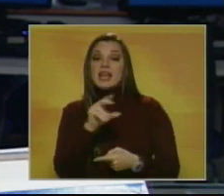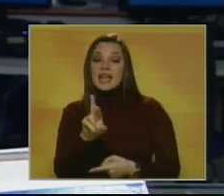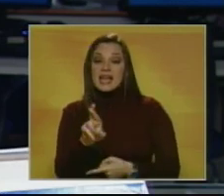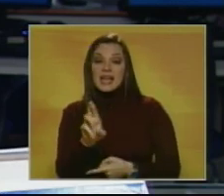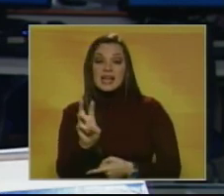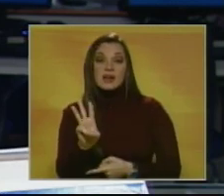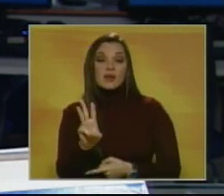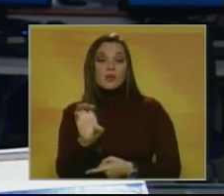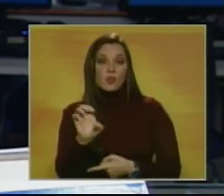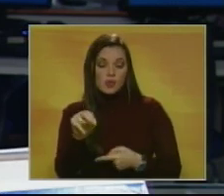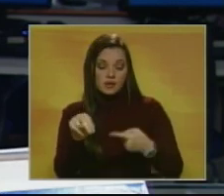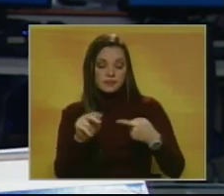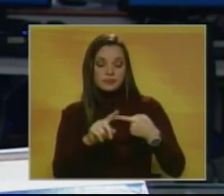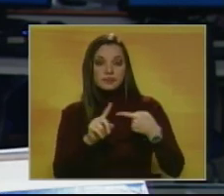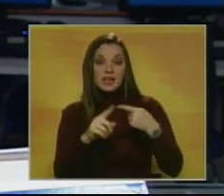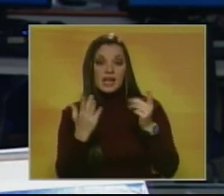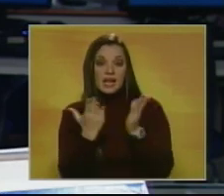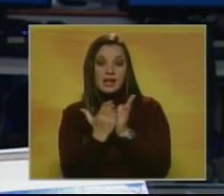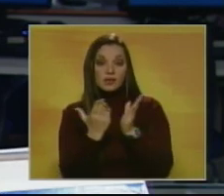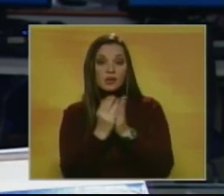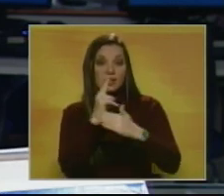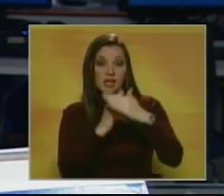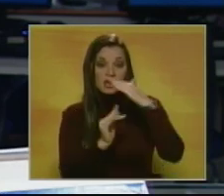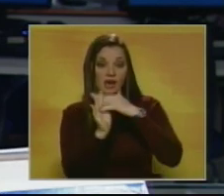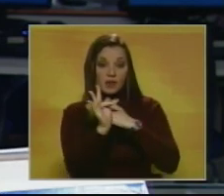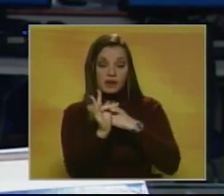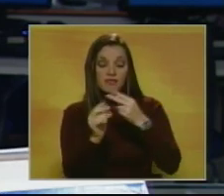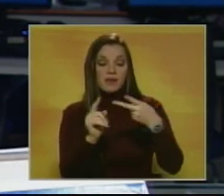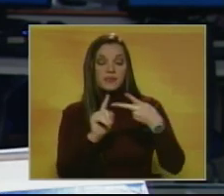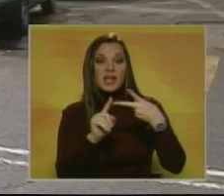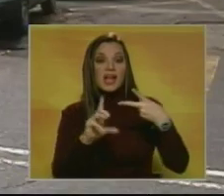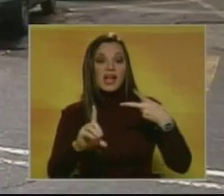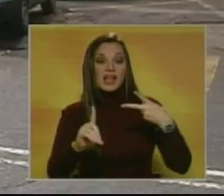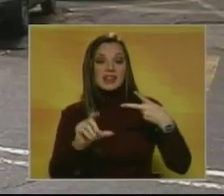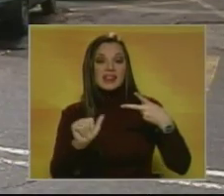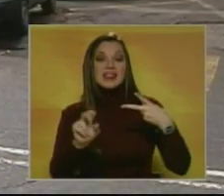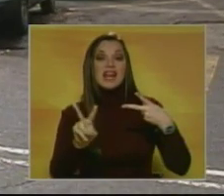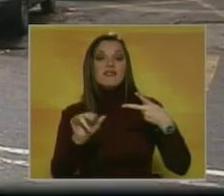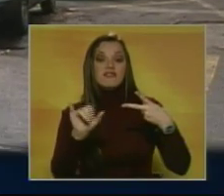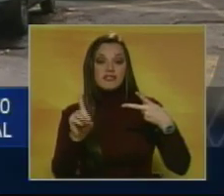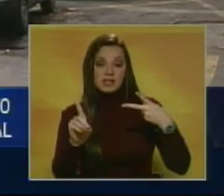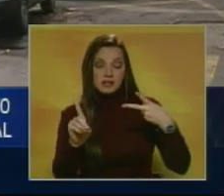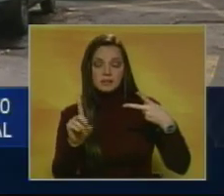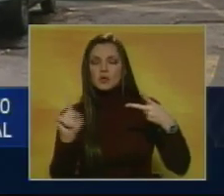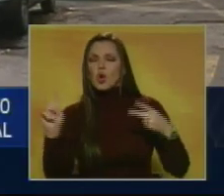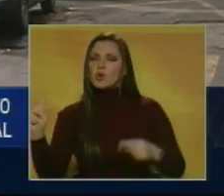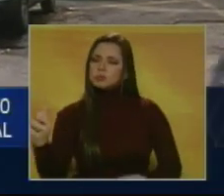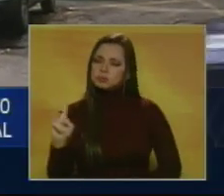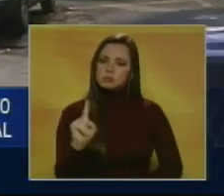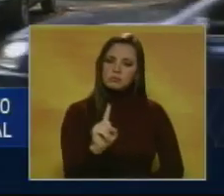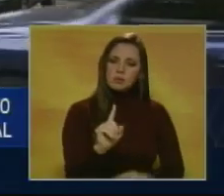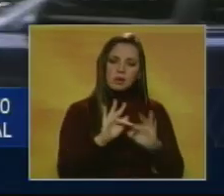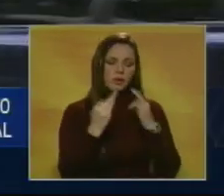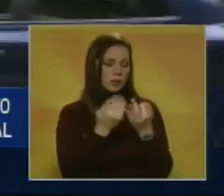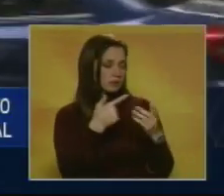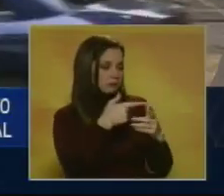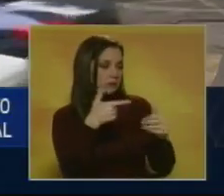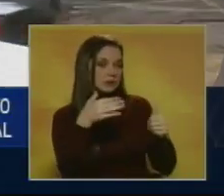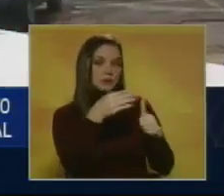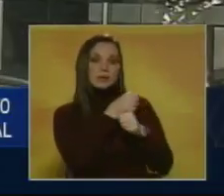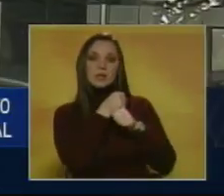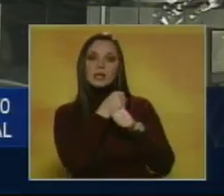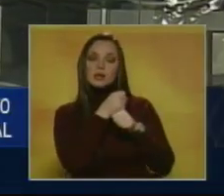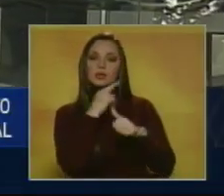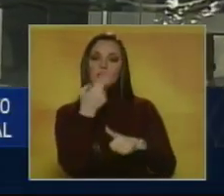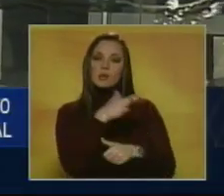de 18 años, y estudiante de la UNEFA, y también David Zapata. Un familiar encontró los cuerpos y notificó a las autoridades. El cuerpo de